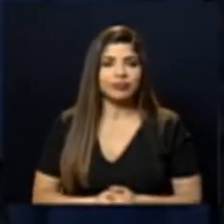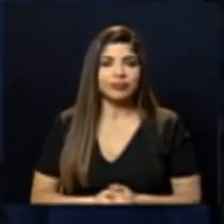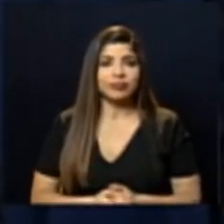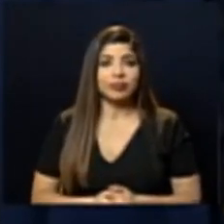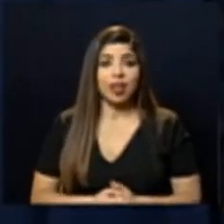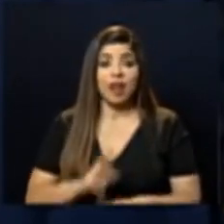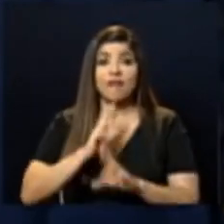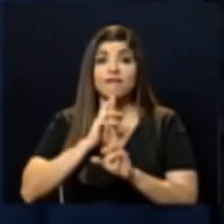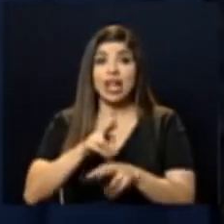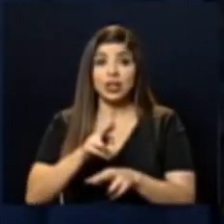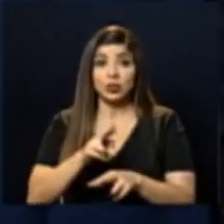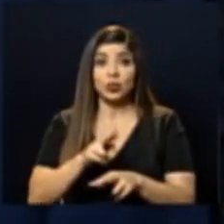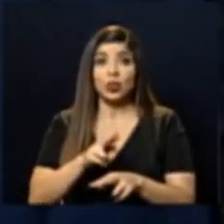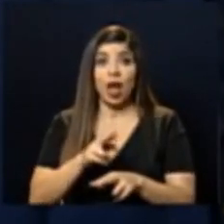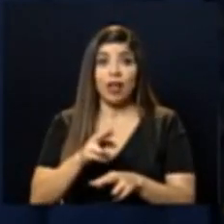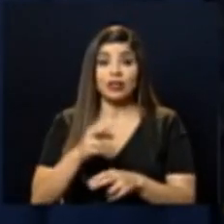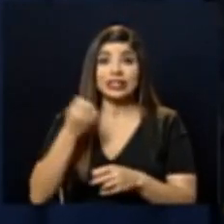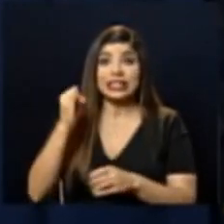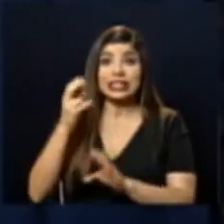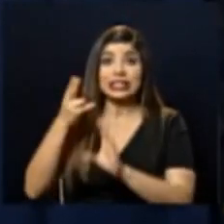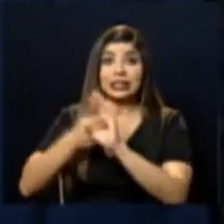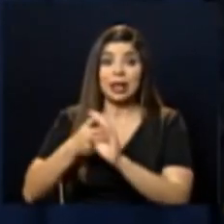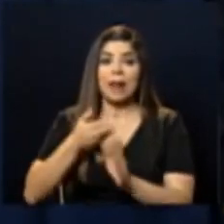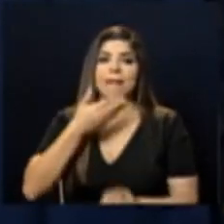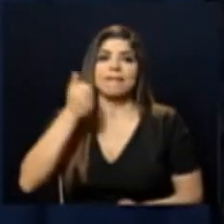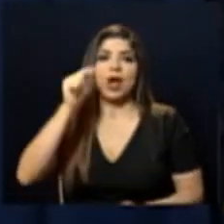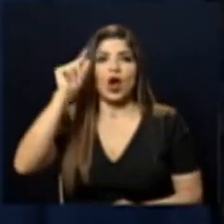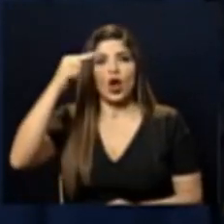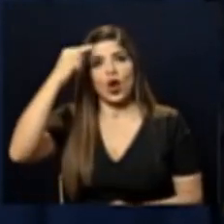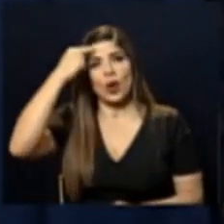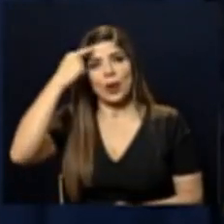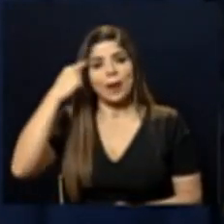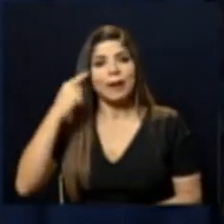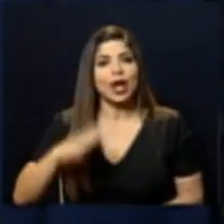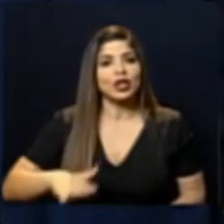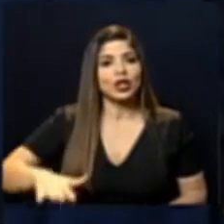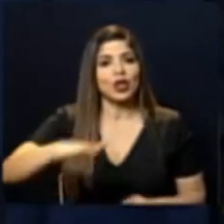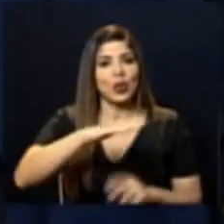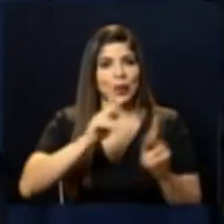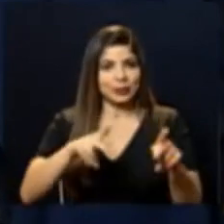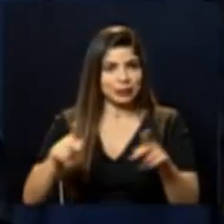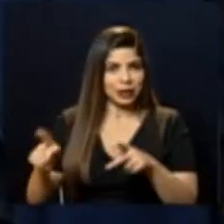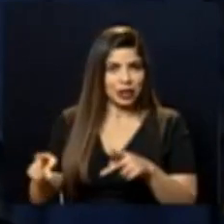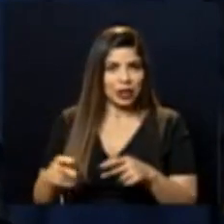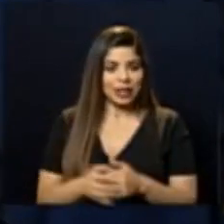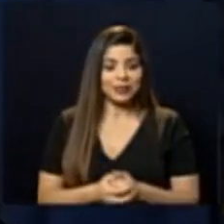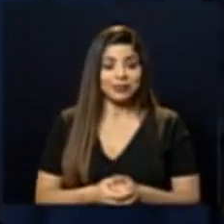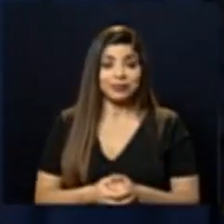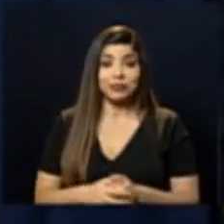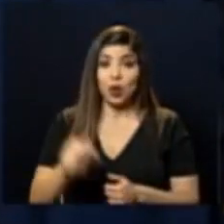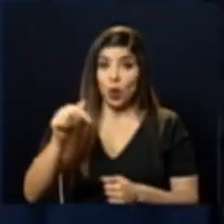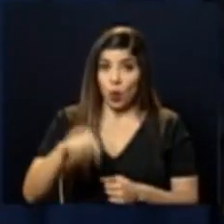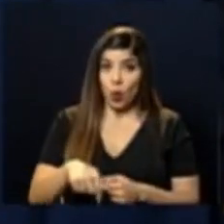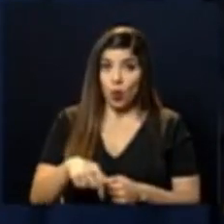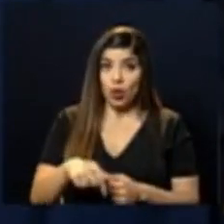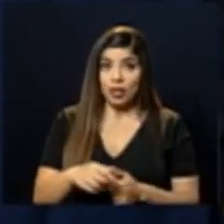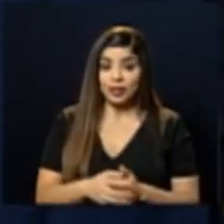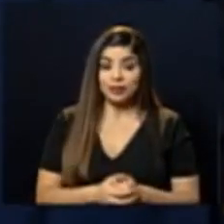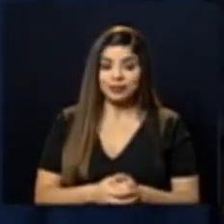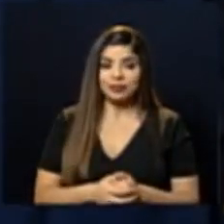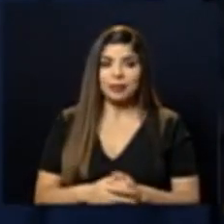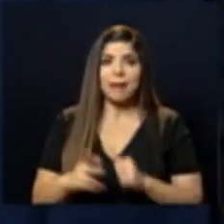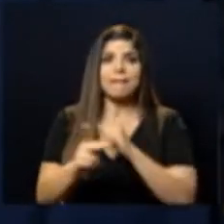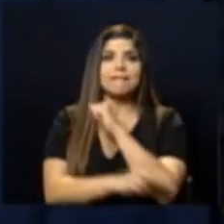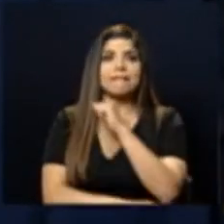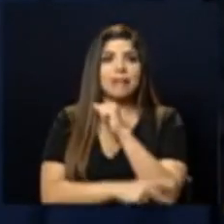El resultado es una mejor gobernanza para toda la ciudadanía. A hoy, el